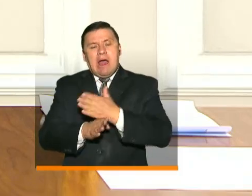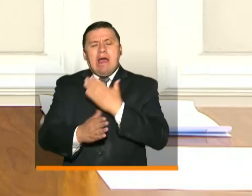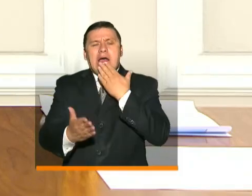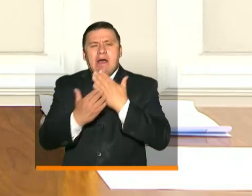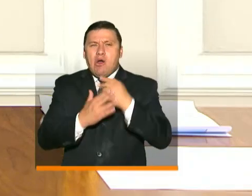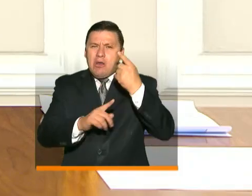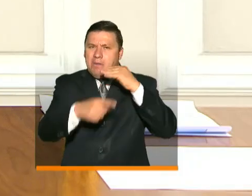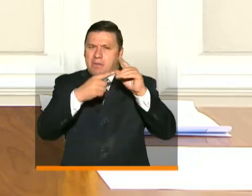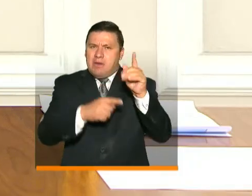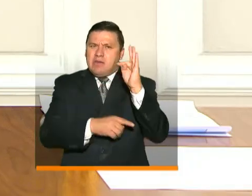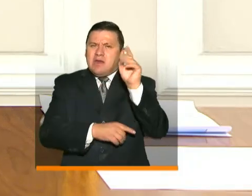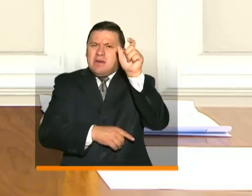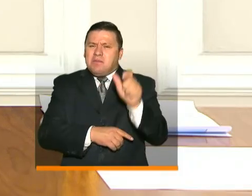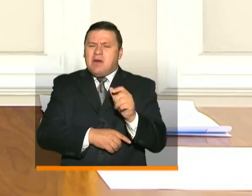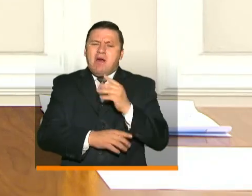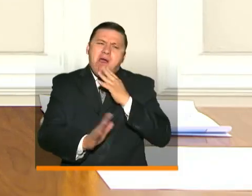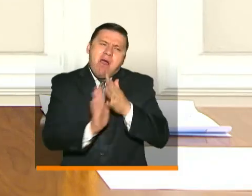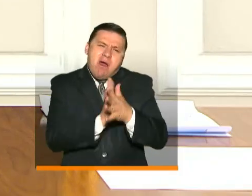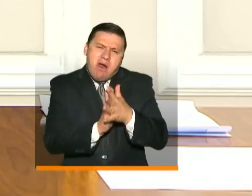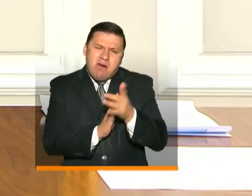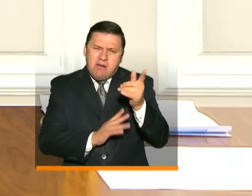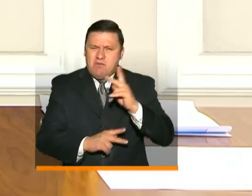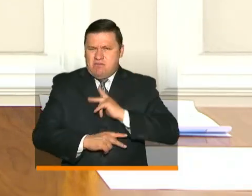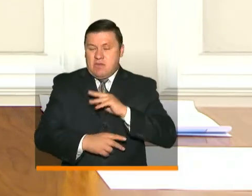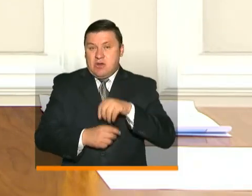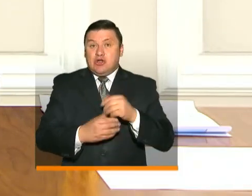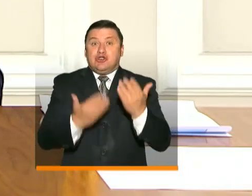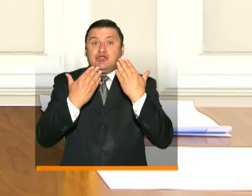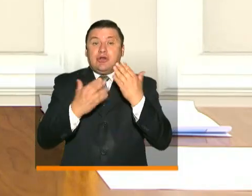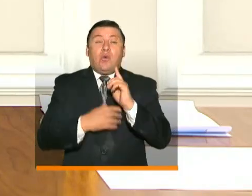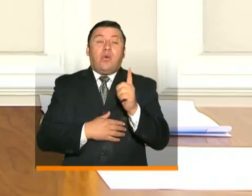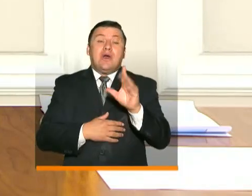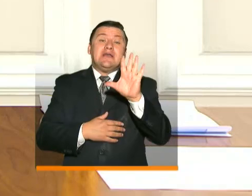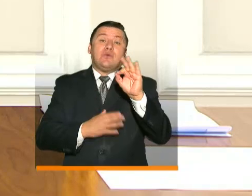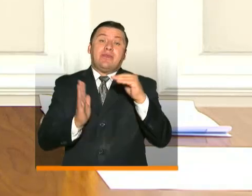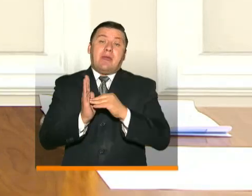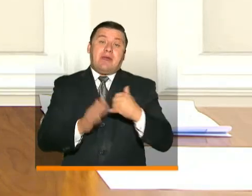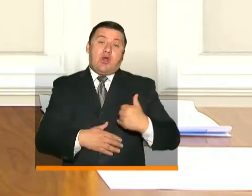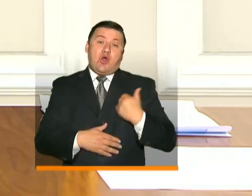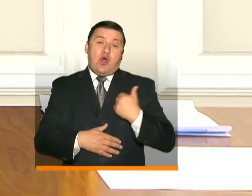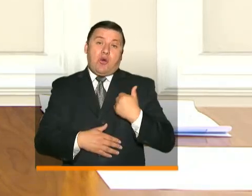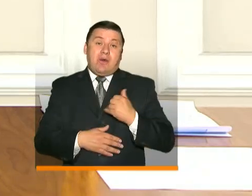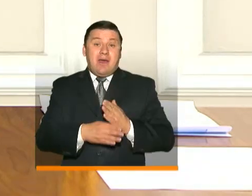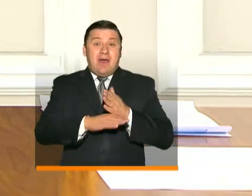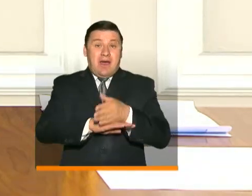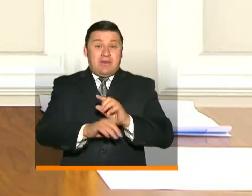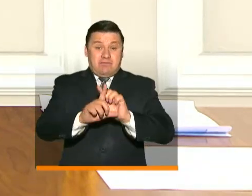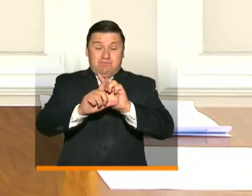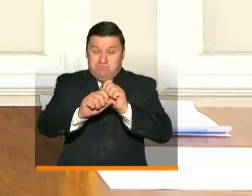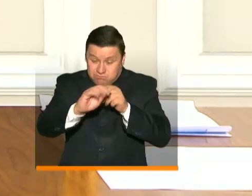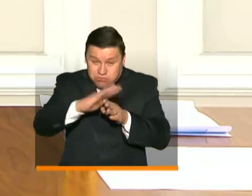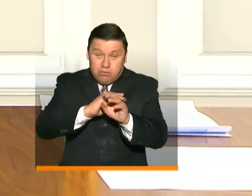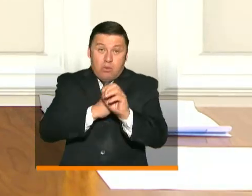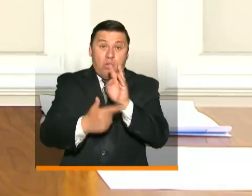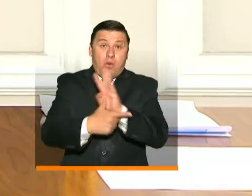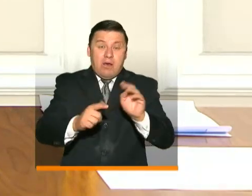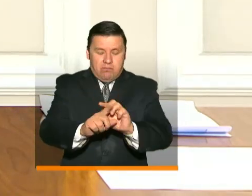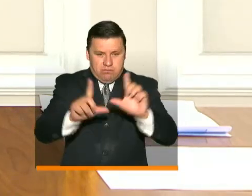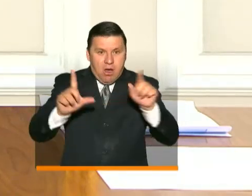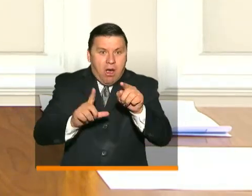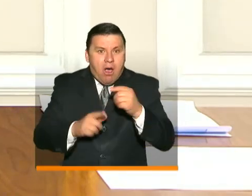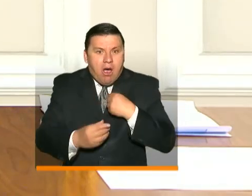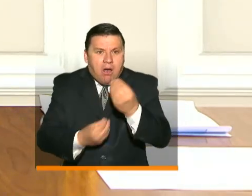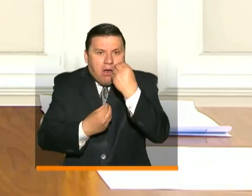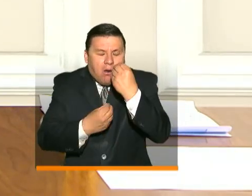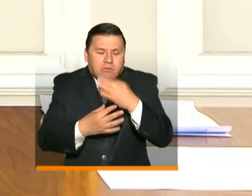agradeciéramos este testimonio que le permite a más de 50,000 jóvenes colombianos a través de esta plataforma formarse y tener acceso